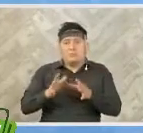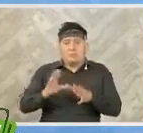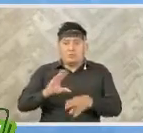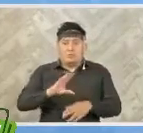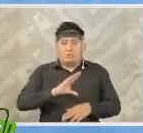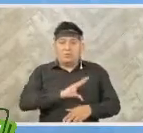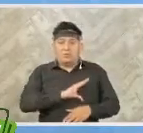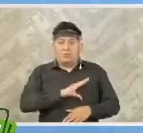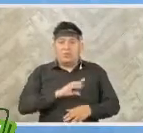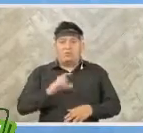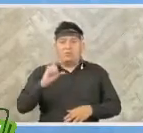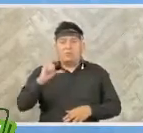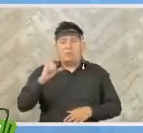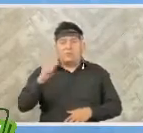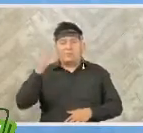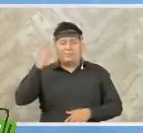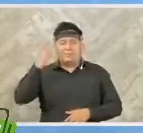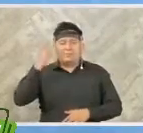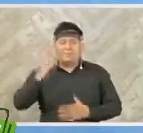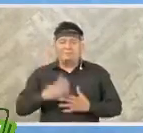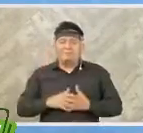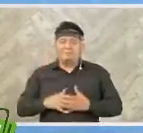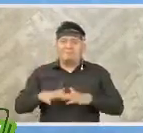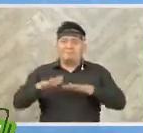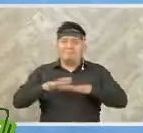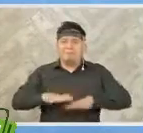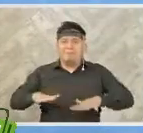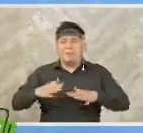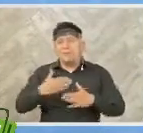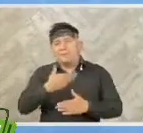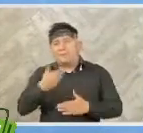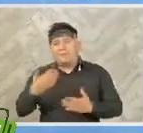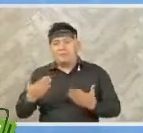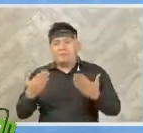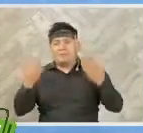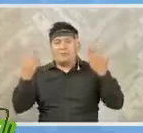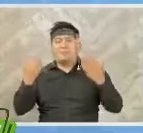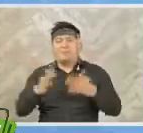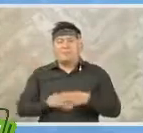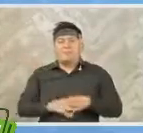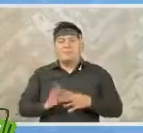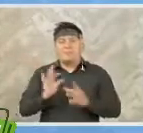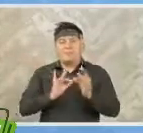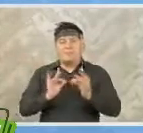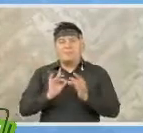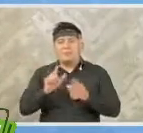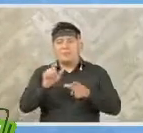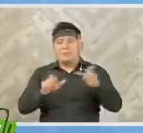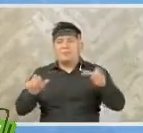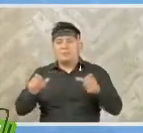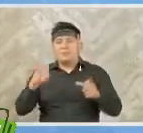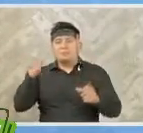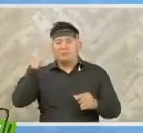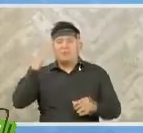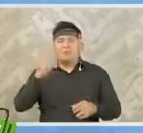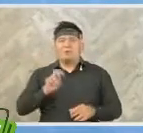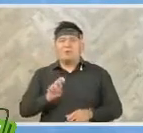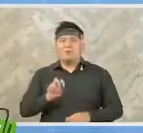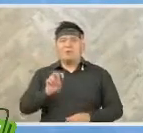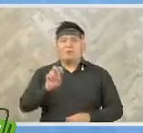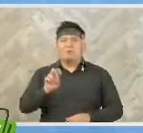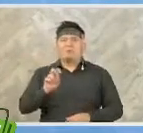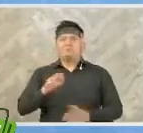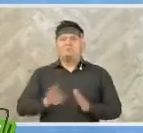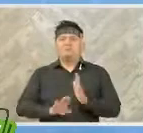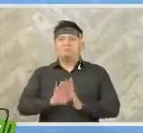lograr que el escenario sea lo más perfecto posible para que los ciudadanos se monten en las escaleras y sean ellos mismos